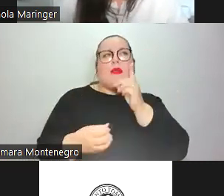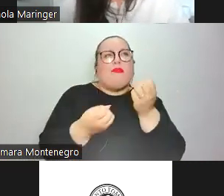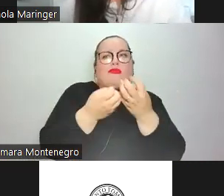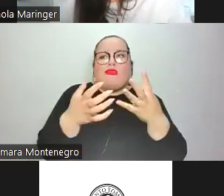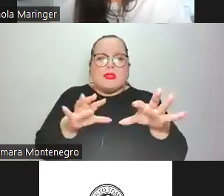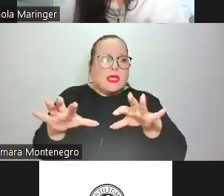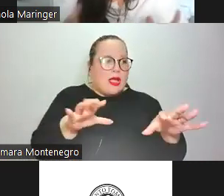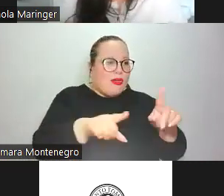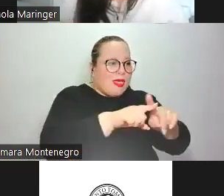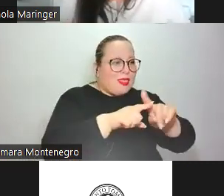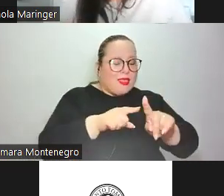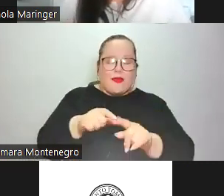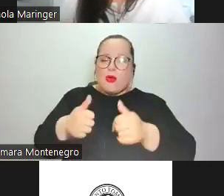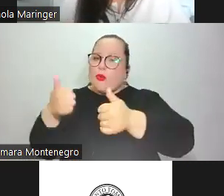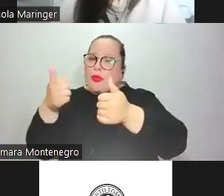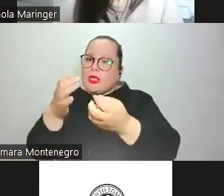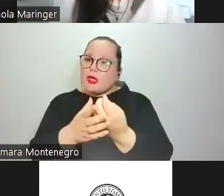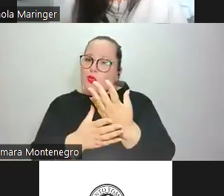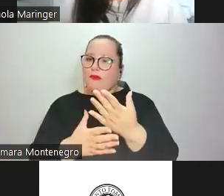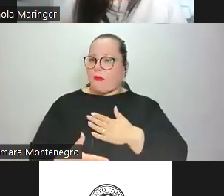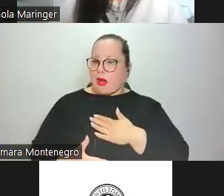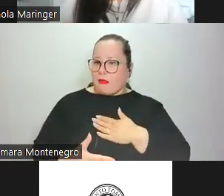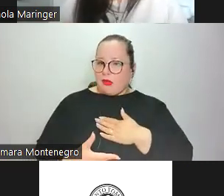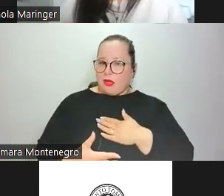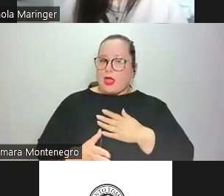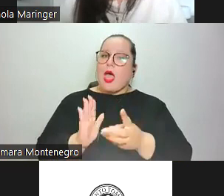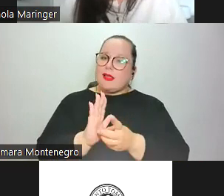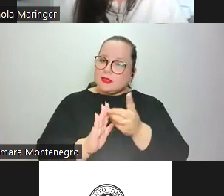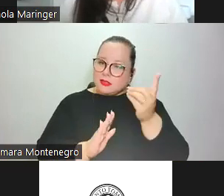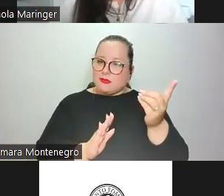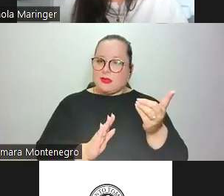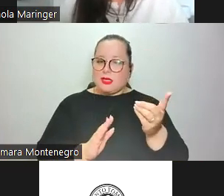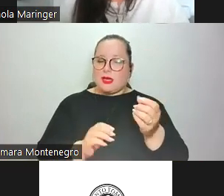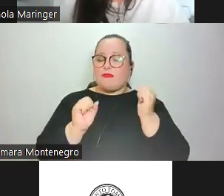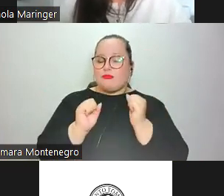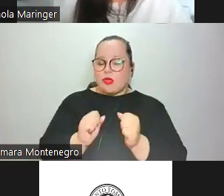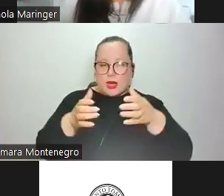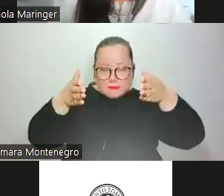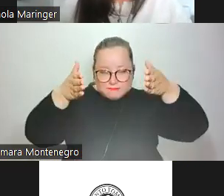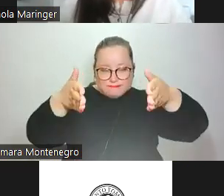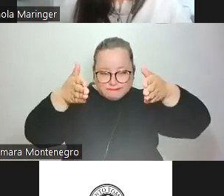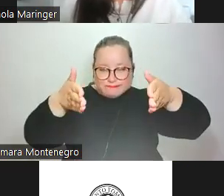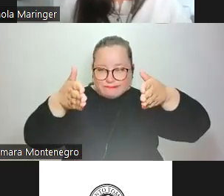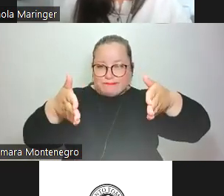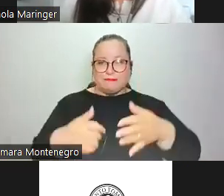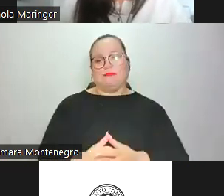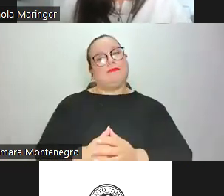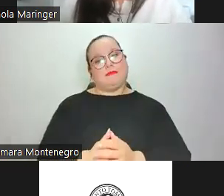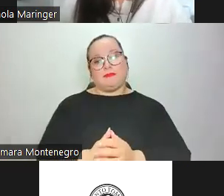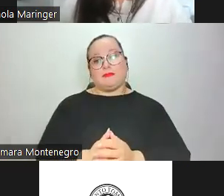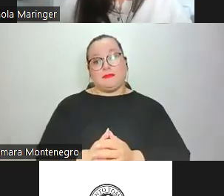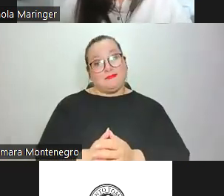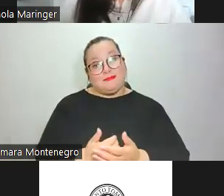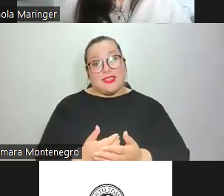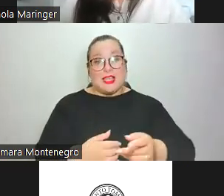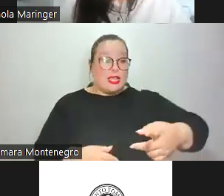competencia, digamos, nueva a ir desarrollando, poder concentrarnos. Y no estar en